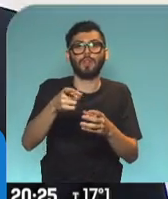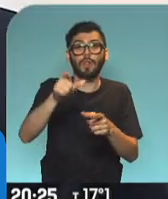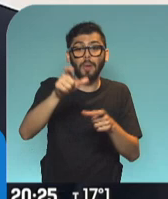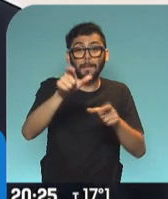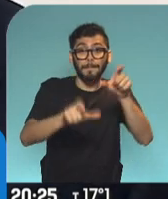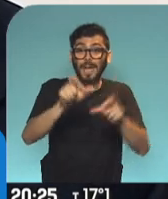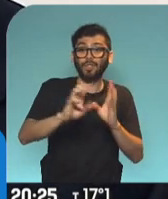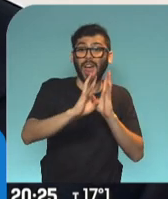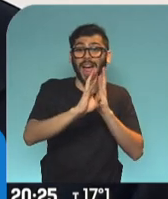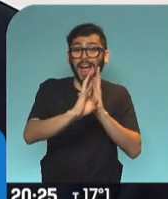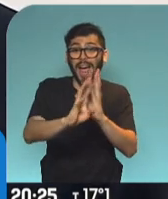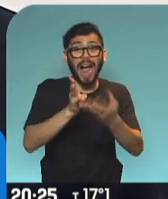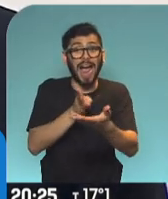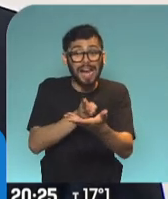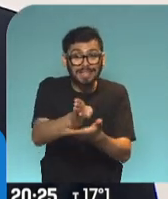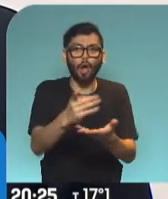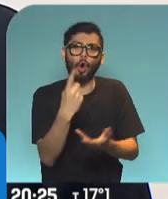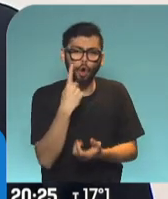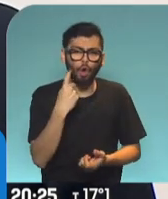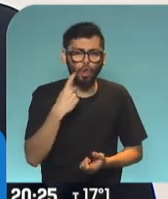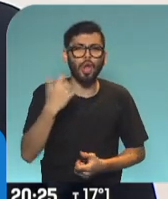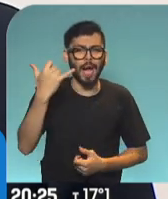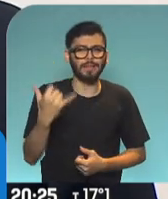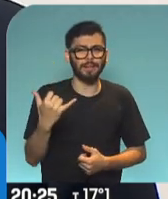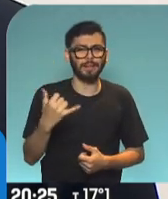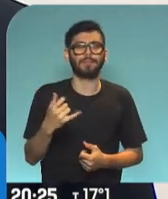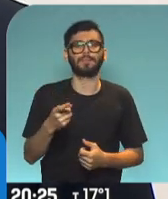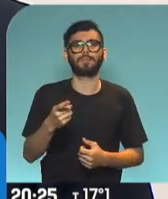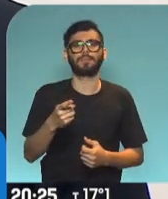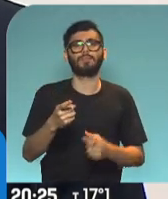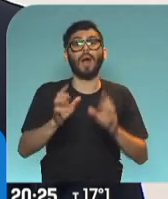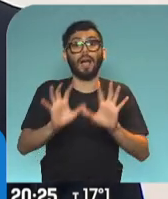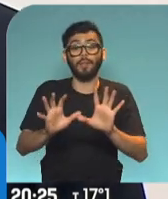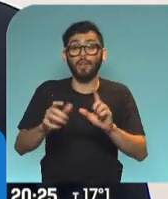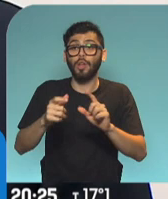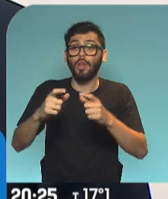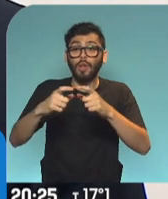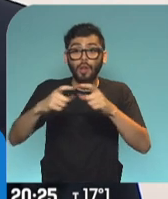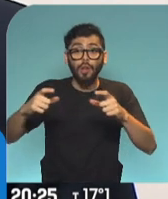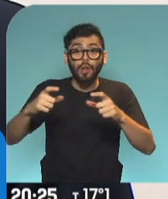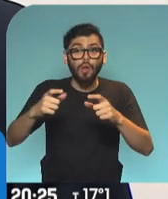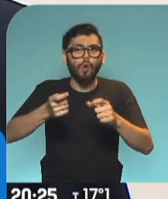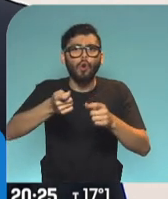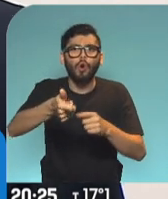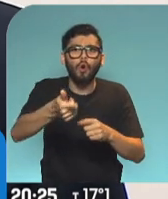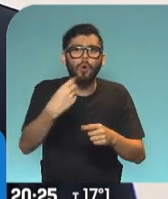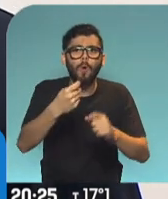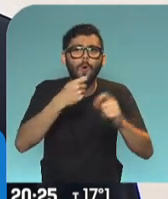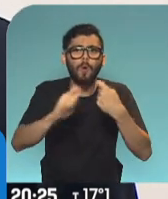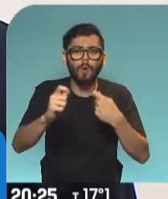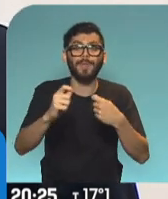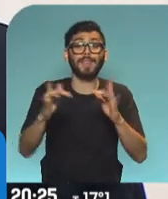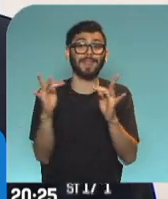ingreso. En este mismo sentido, vamos a permitir la venta de boletos de manera electrónica para que